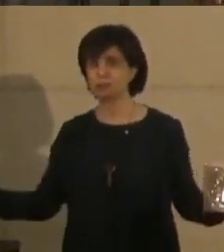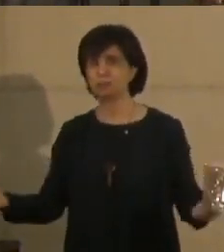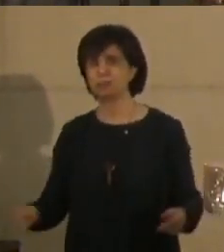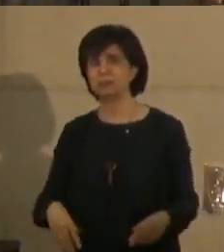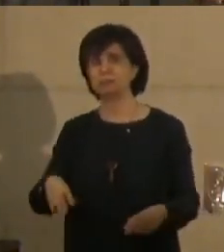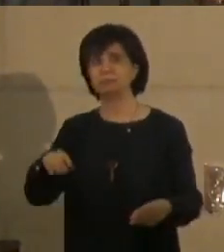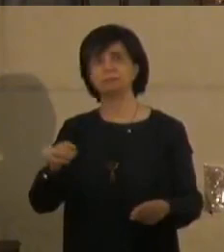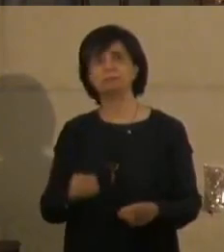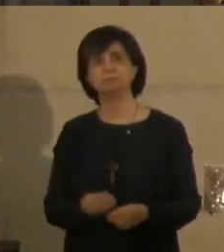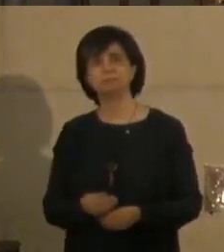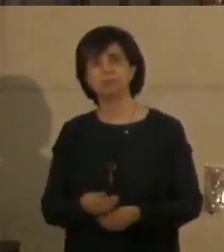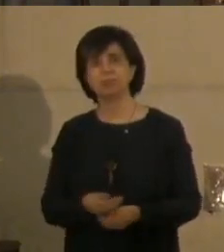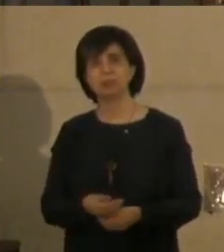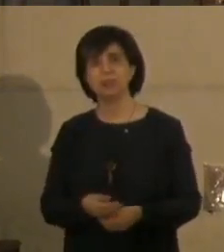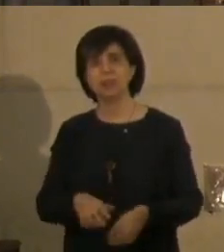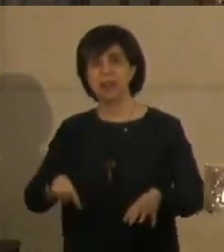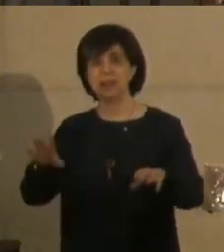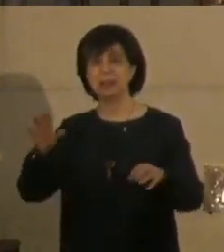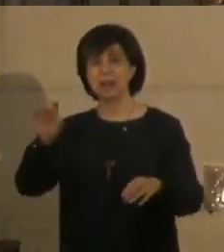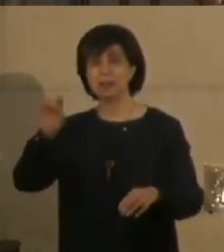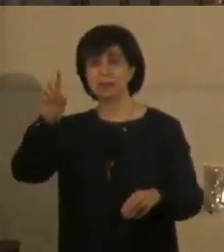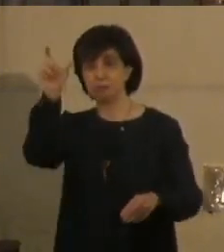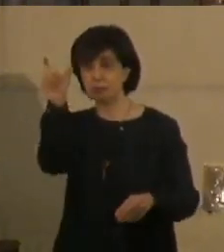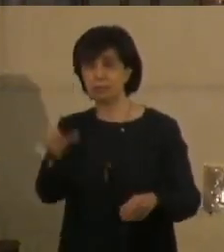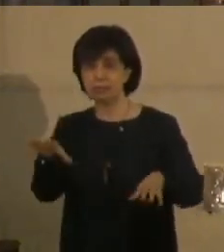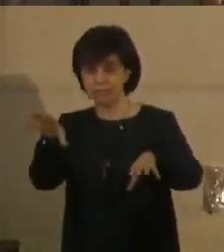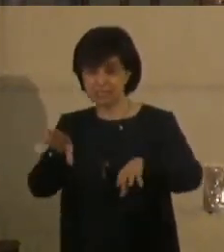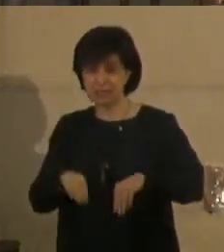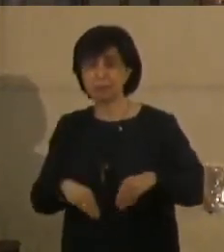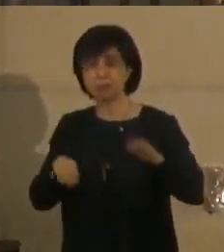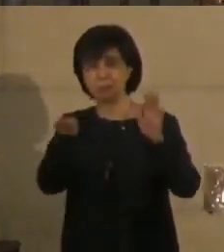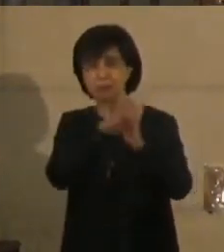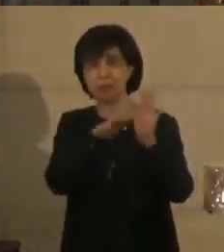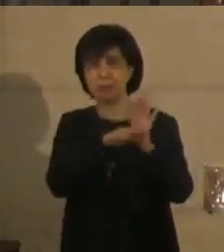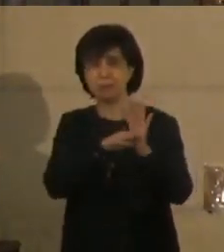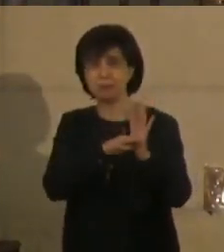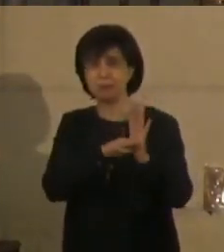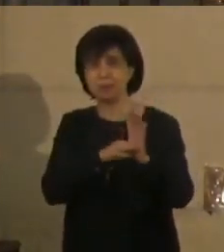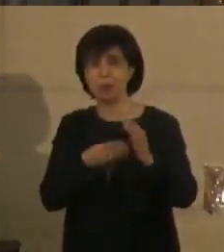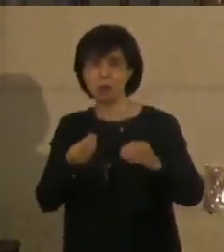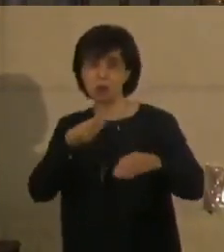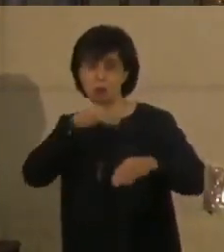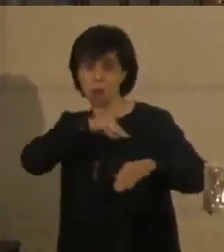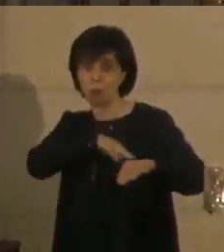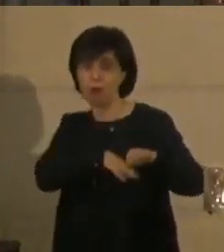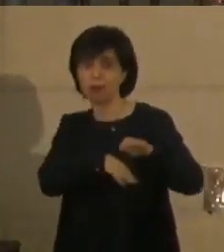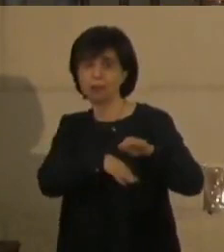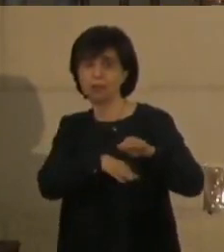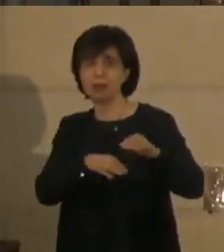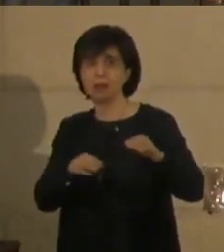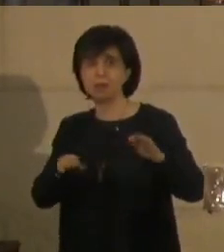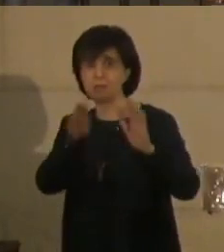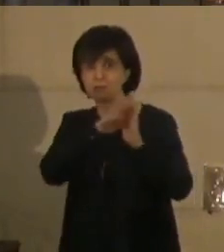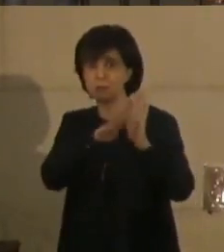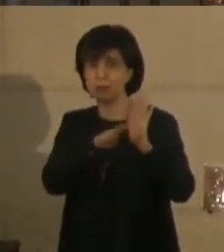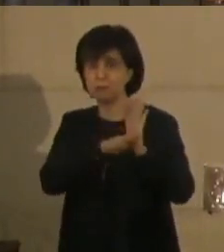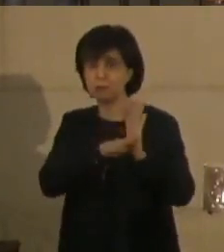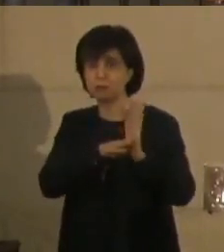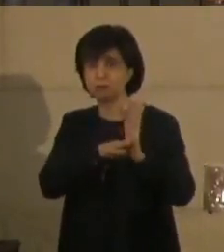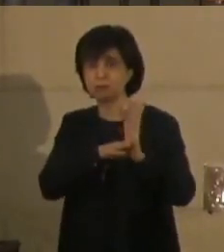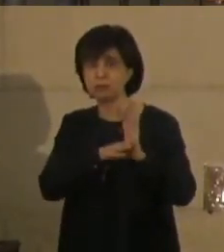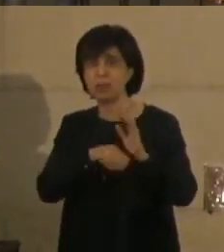Sí, quien acepte mis mandamientos, quien guarde mis